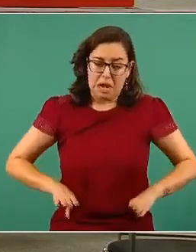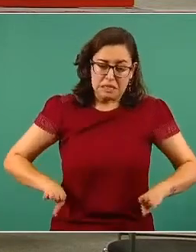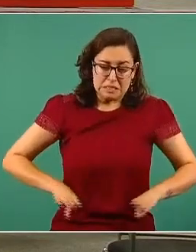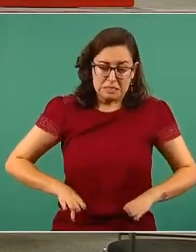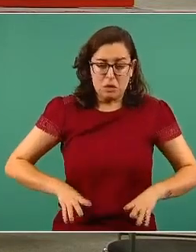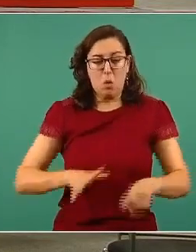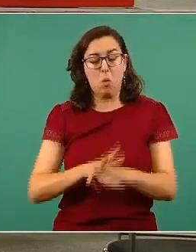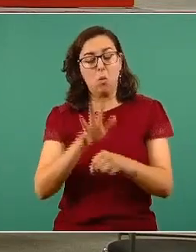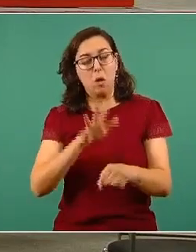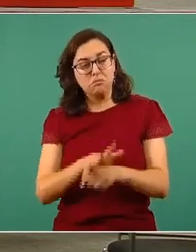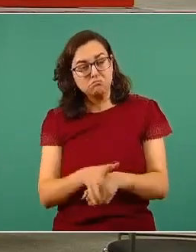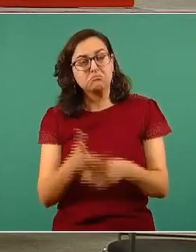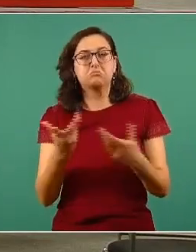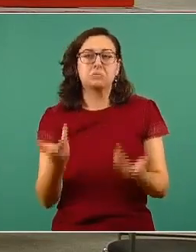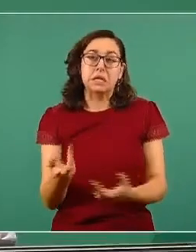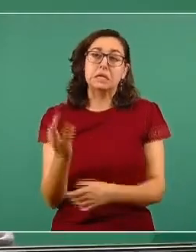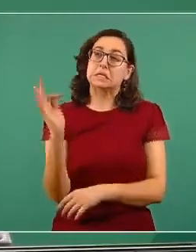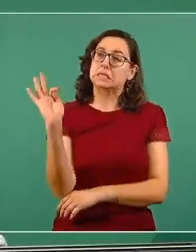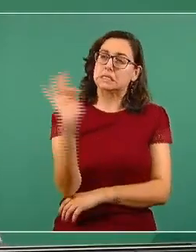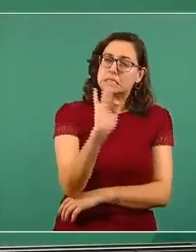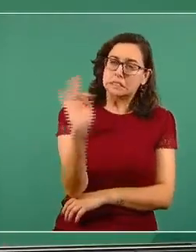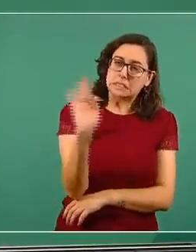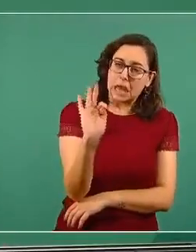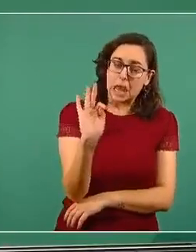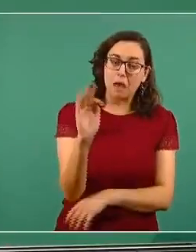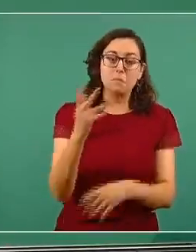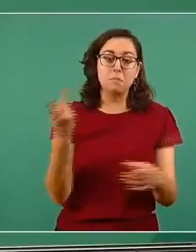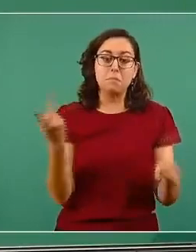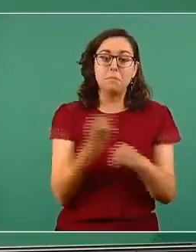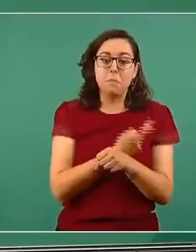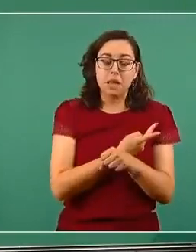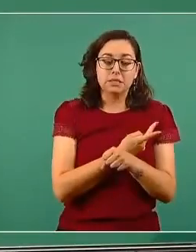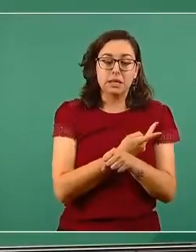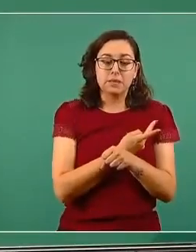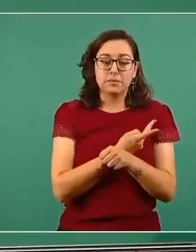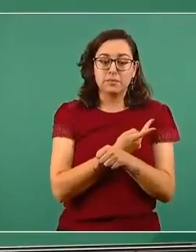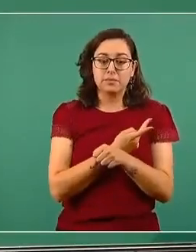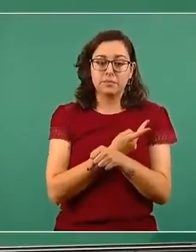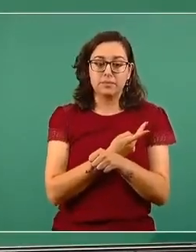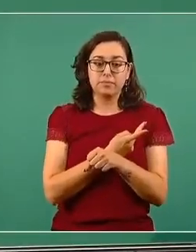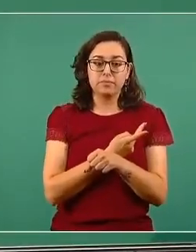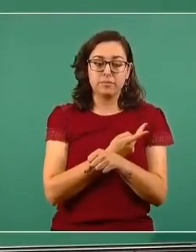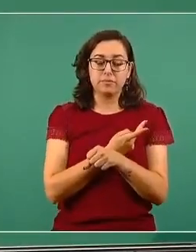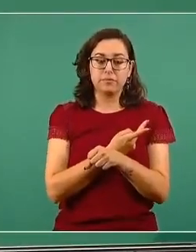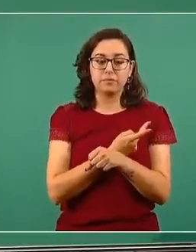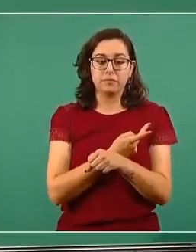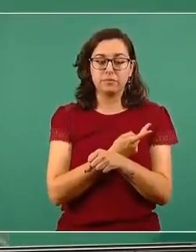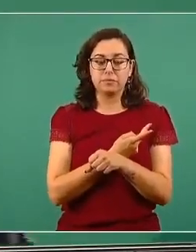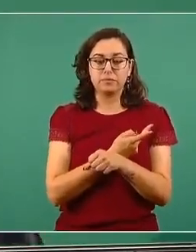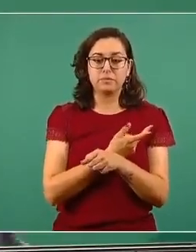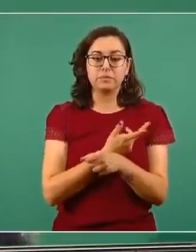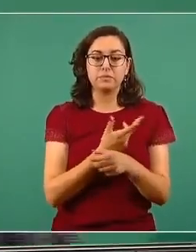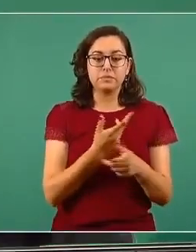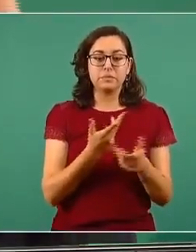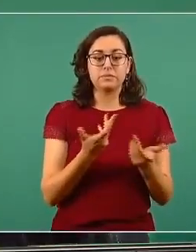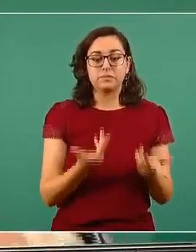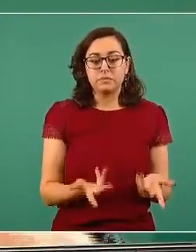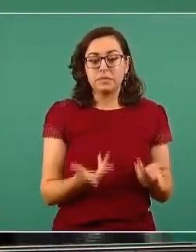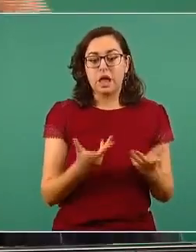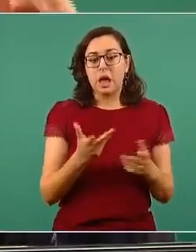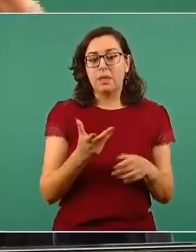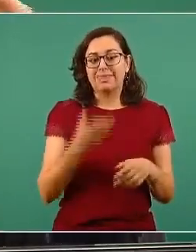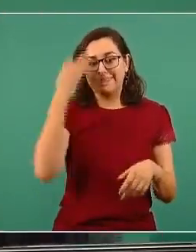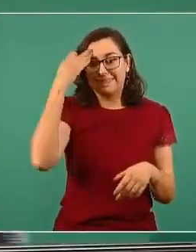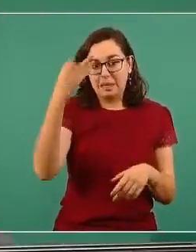que esto ya lo habíamos mencionado muchos meses atrás, la posibilidad de que empiece a entrar en una fase